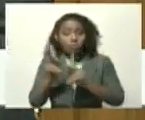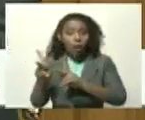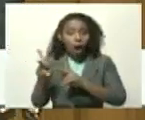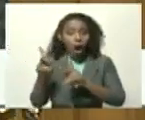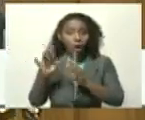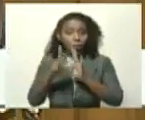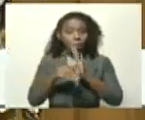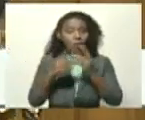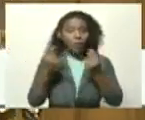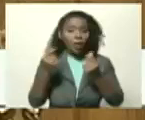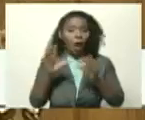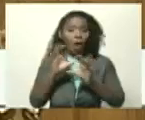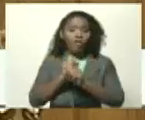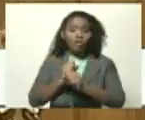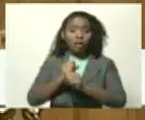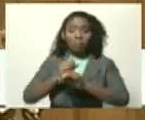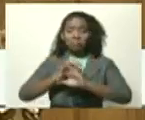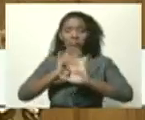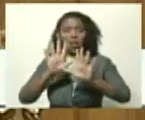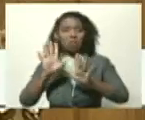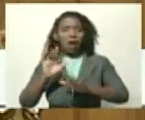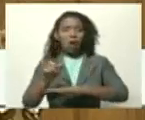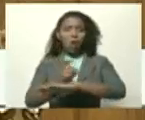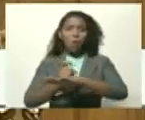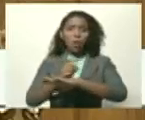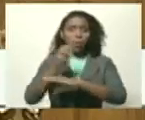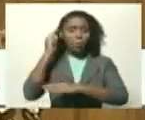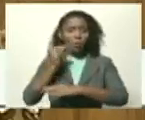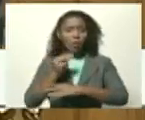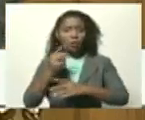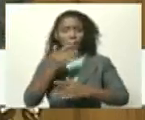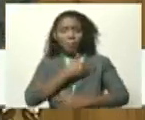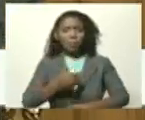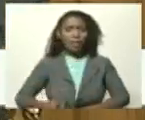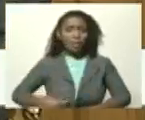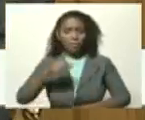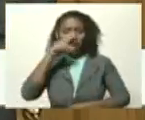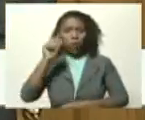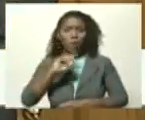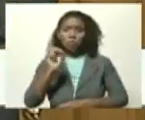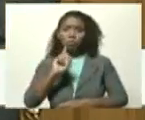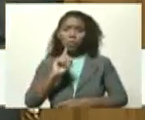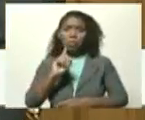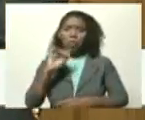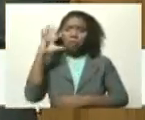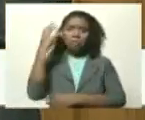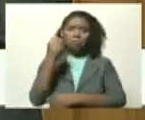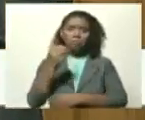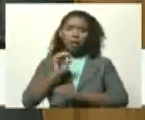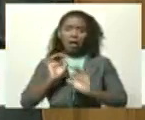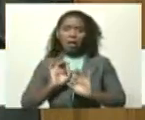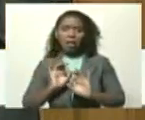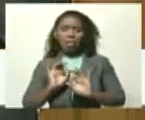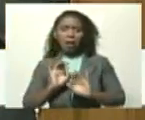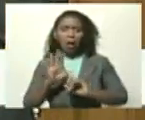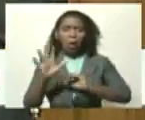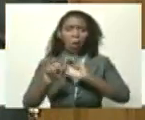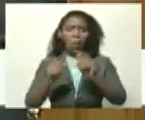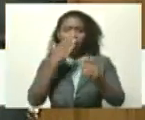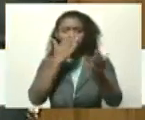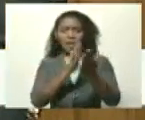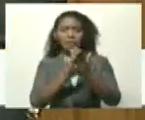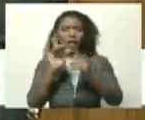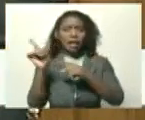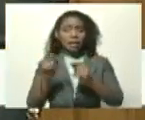confiaban y tenían la certeza de que el gobierno bolivariano del presidente Maduro no iba a lograr afrontar